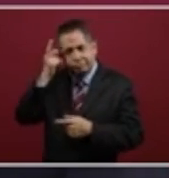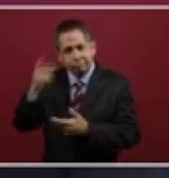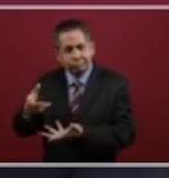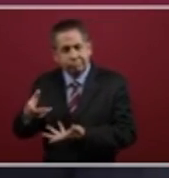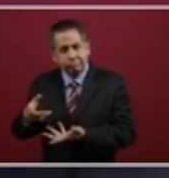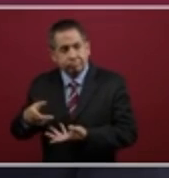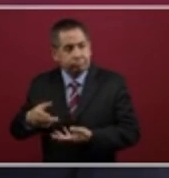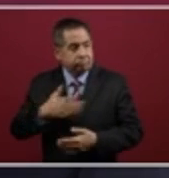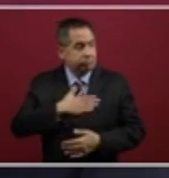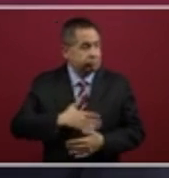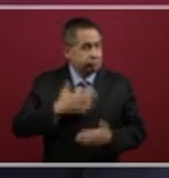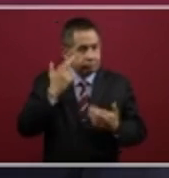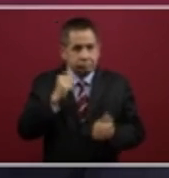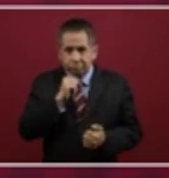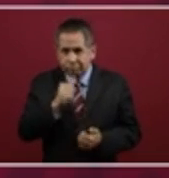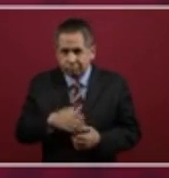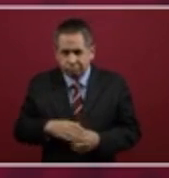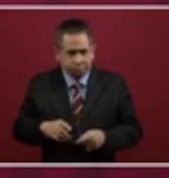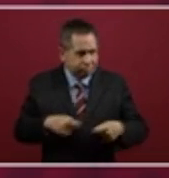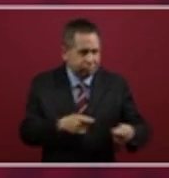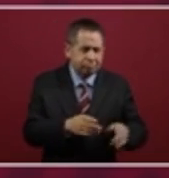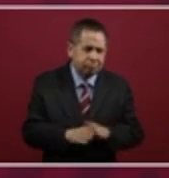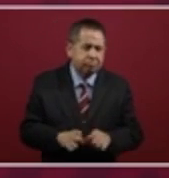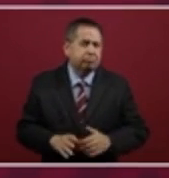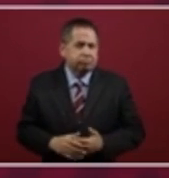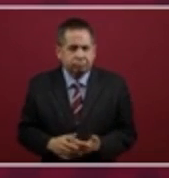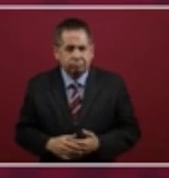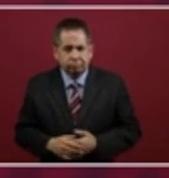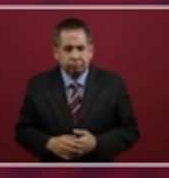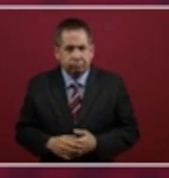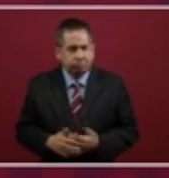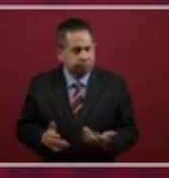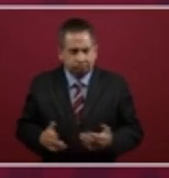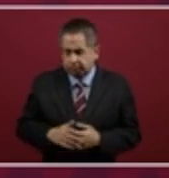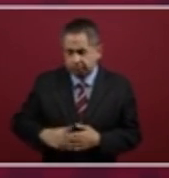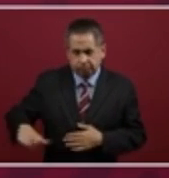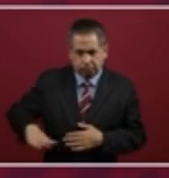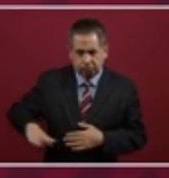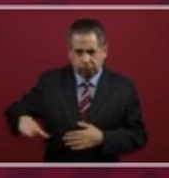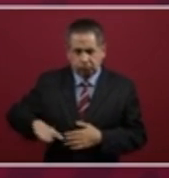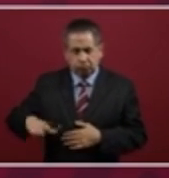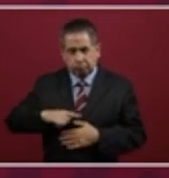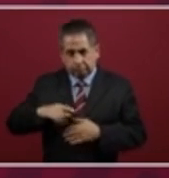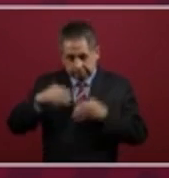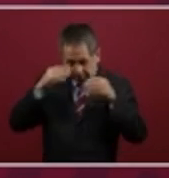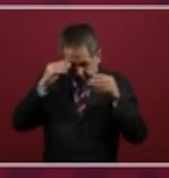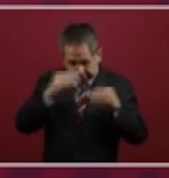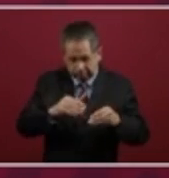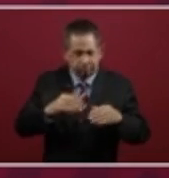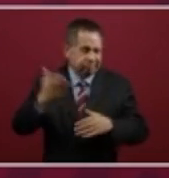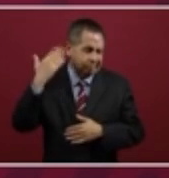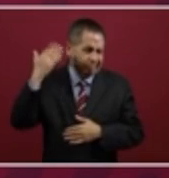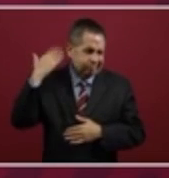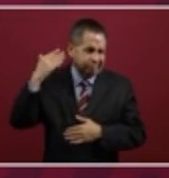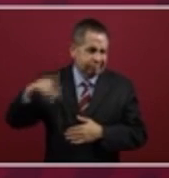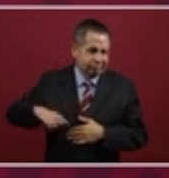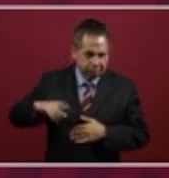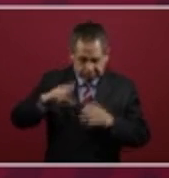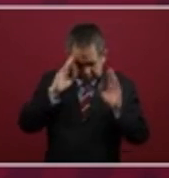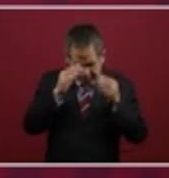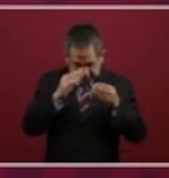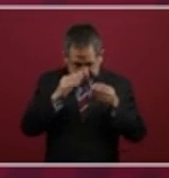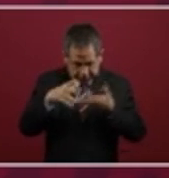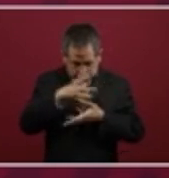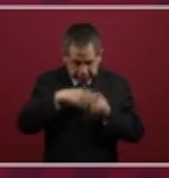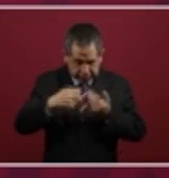justificación. El gobierno estaba ensimismado, todo el